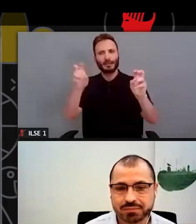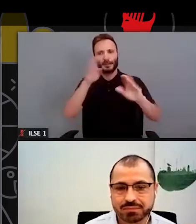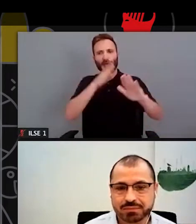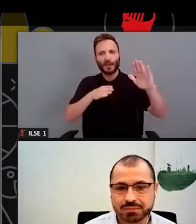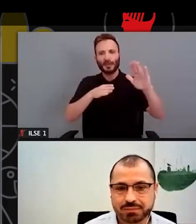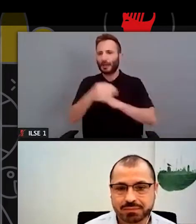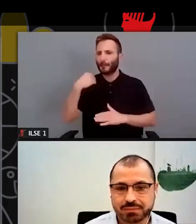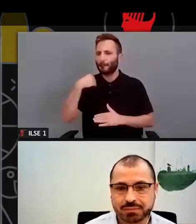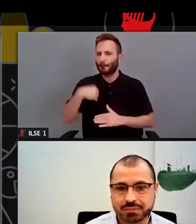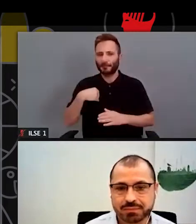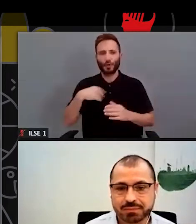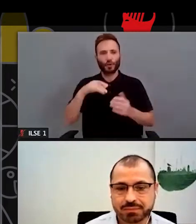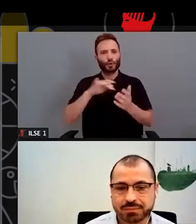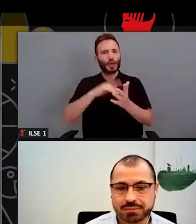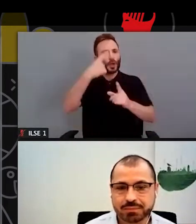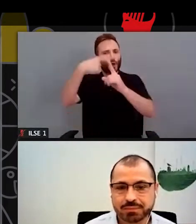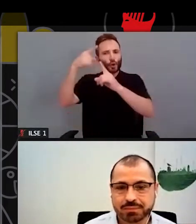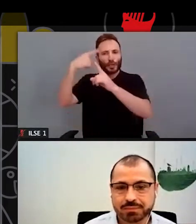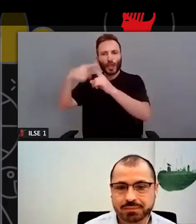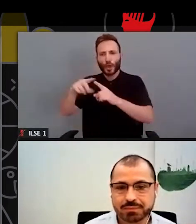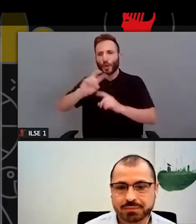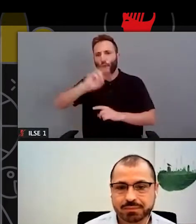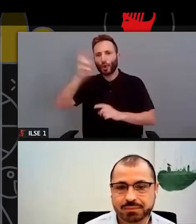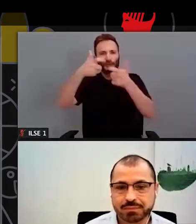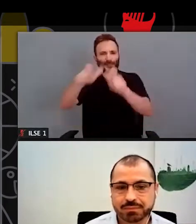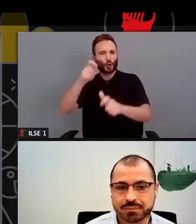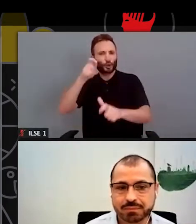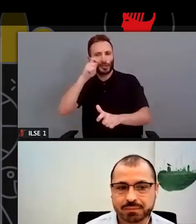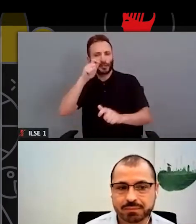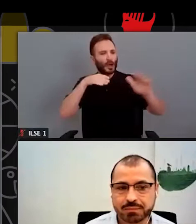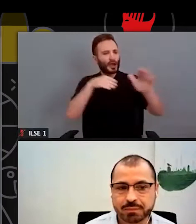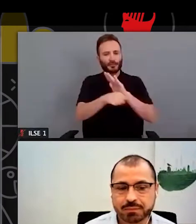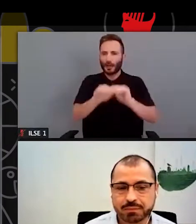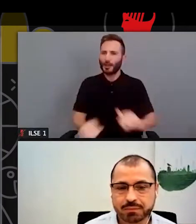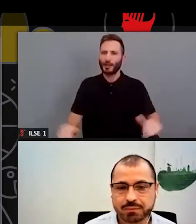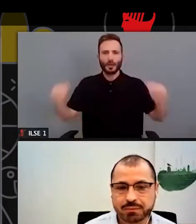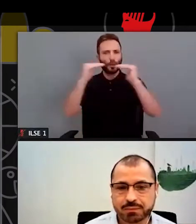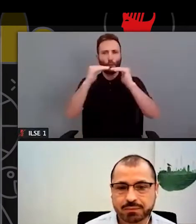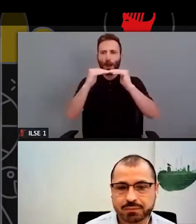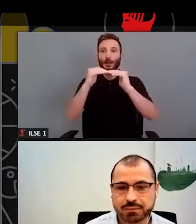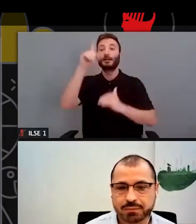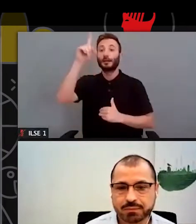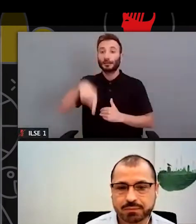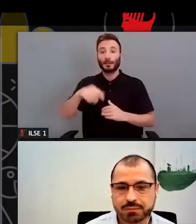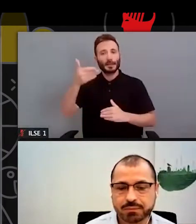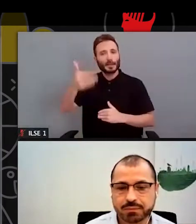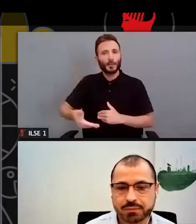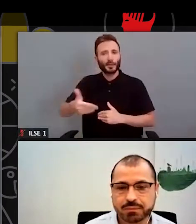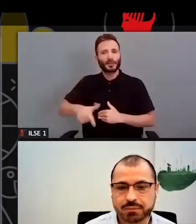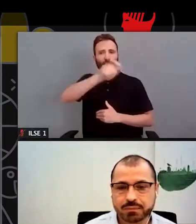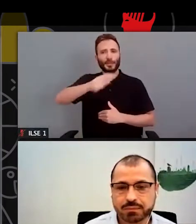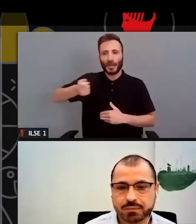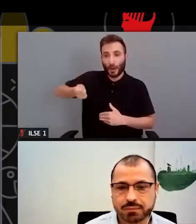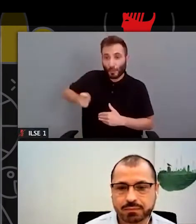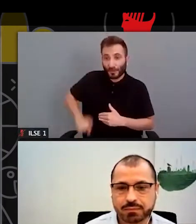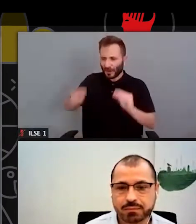que cualquier otro aspecto del sector turístico, y lo importante que es también la formación de profesionales que trabajan